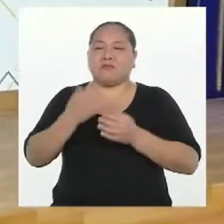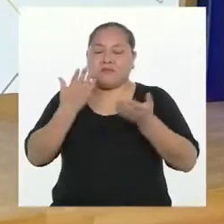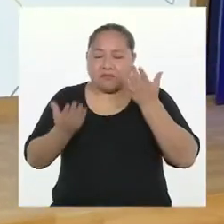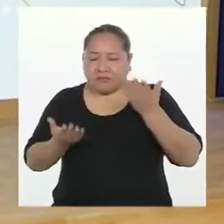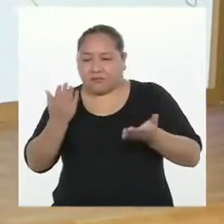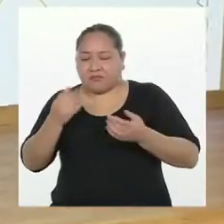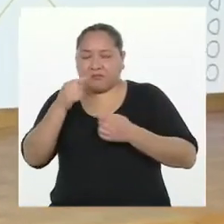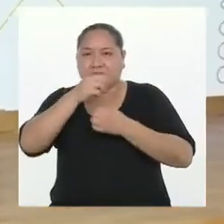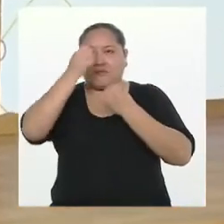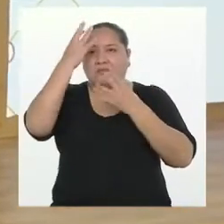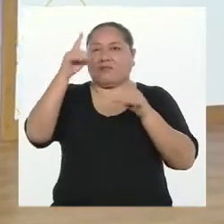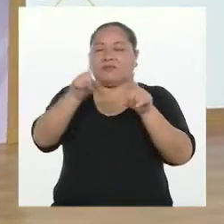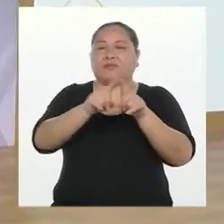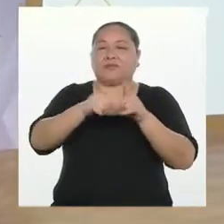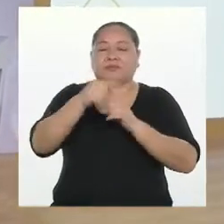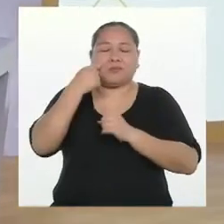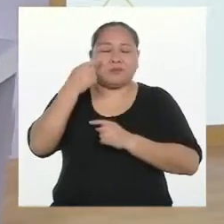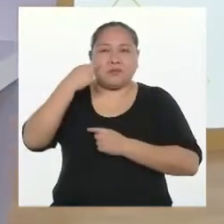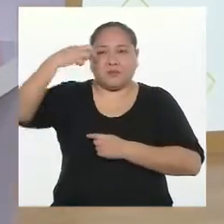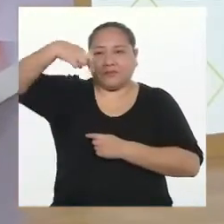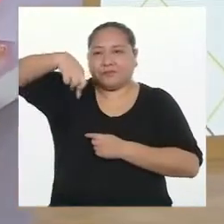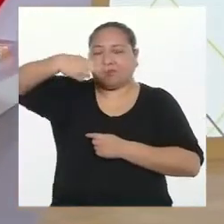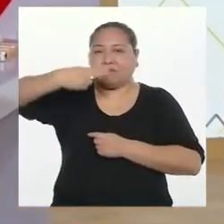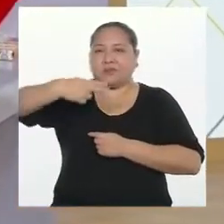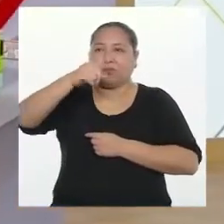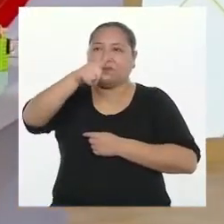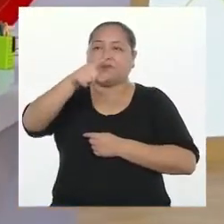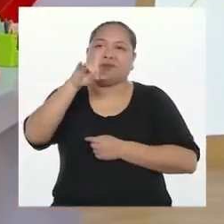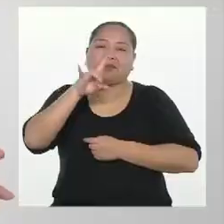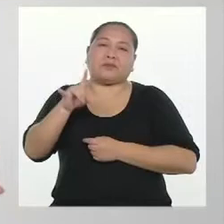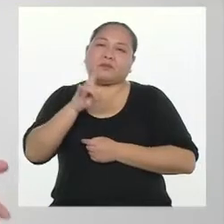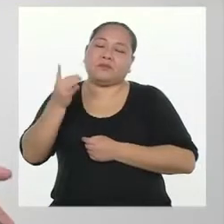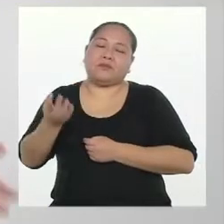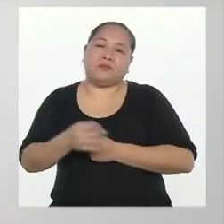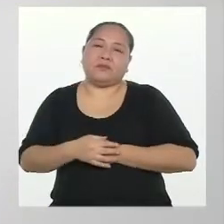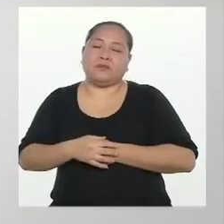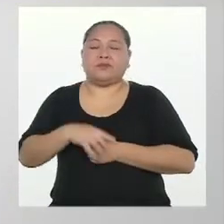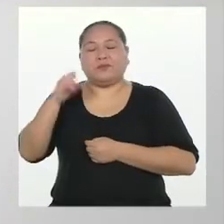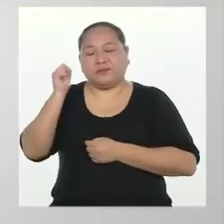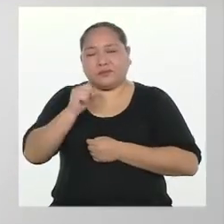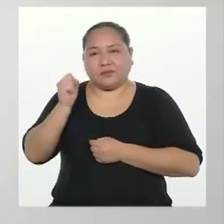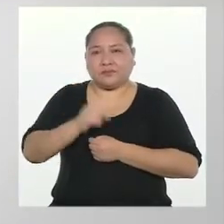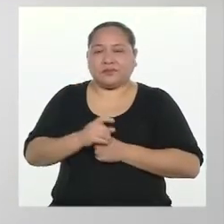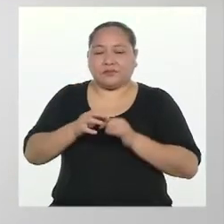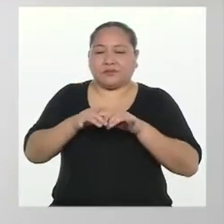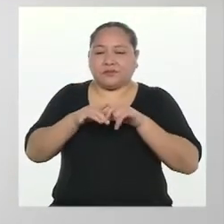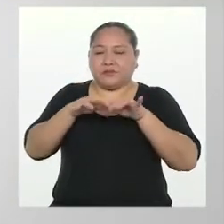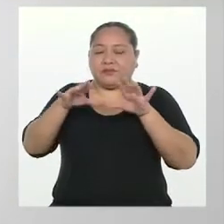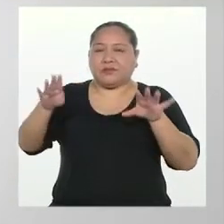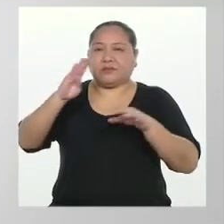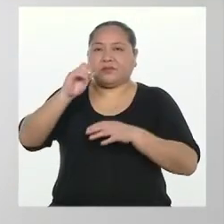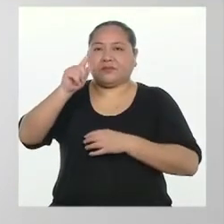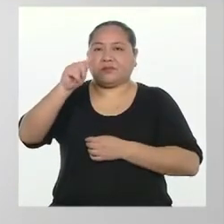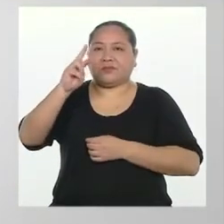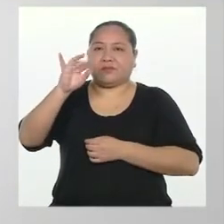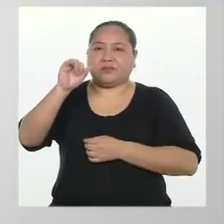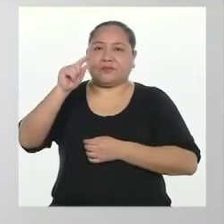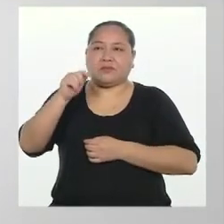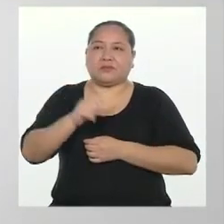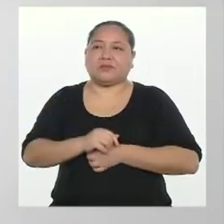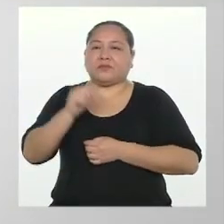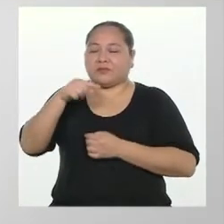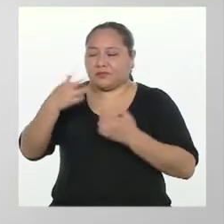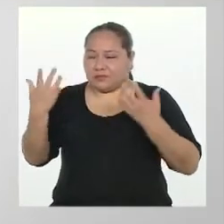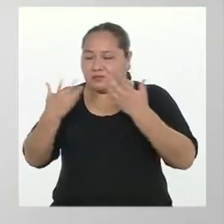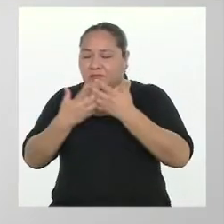también debemos conocer el valor del pH de las sustancias que utilizamos, ¿cierto? Sí, el crecimiento bacteriano es